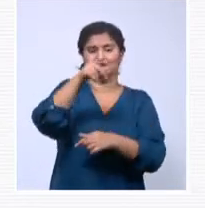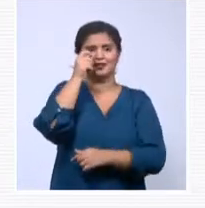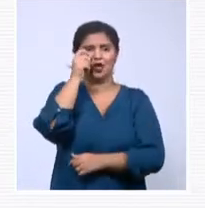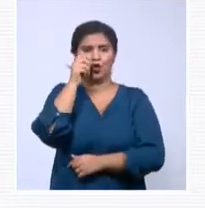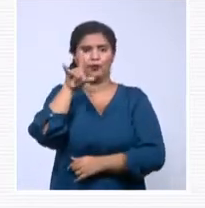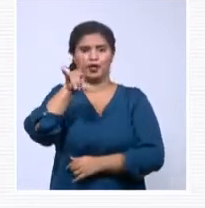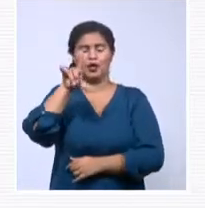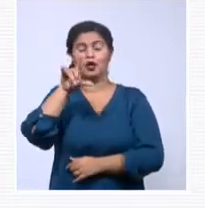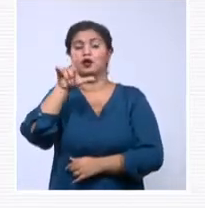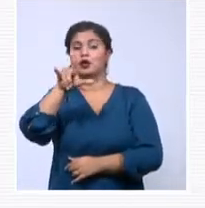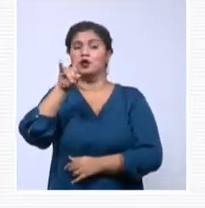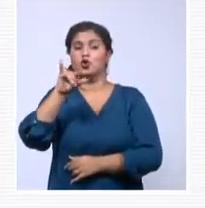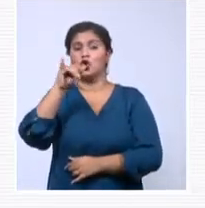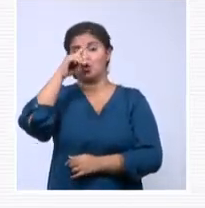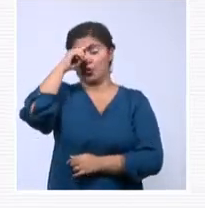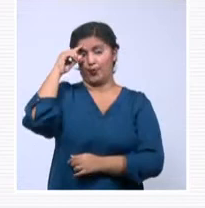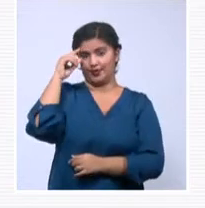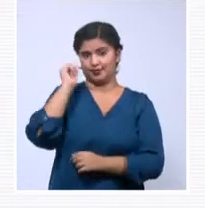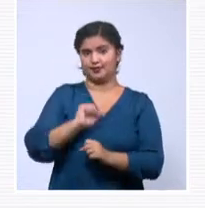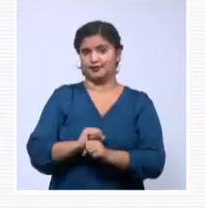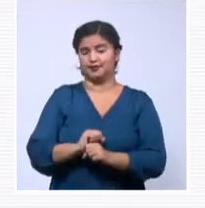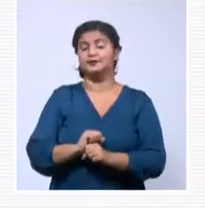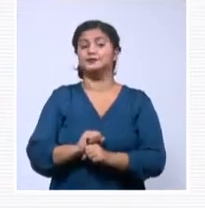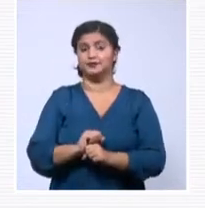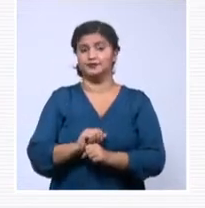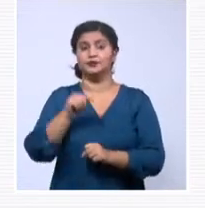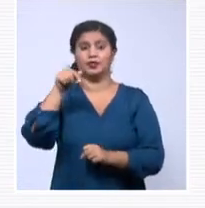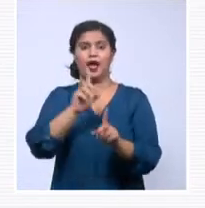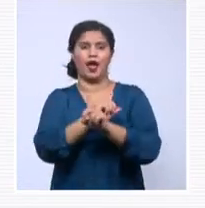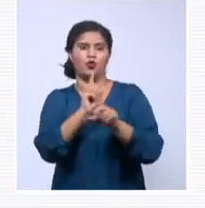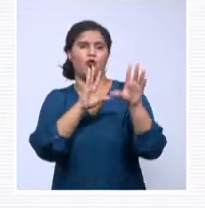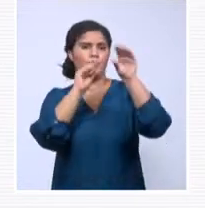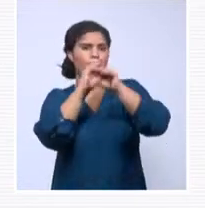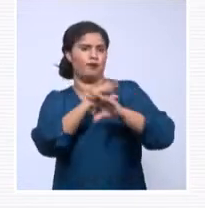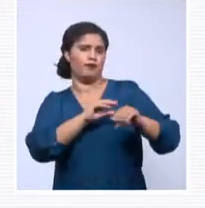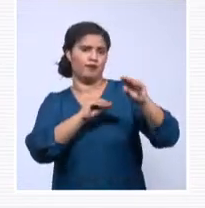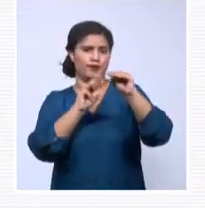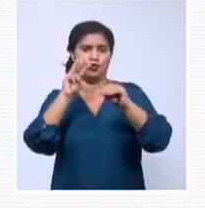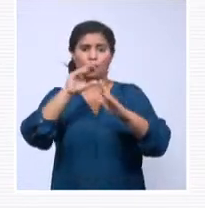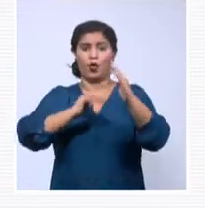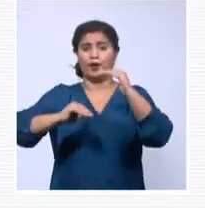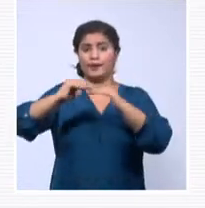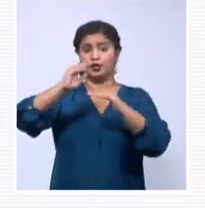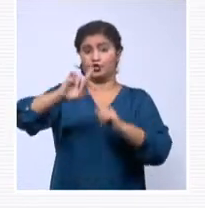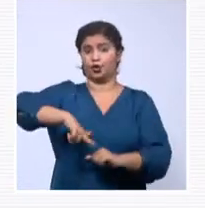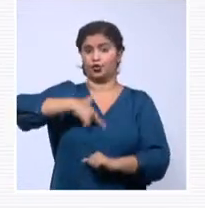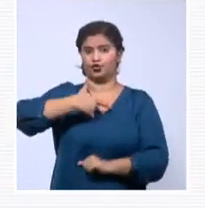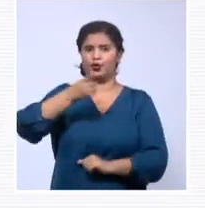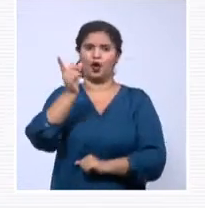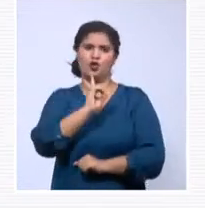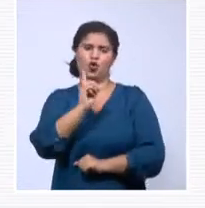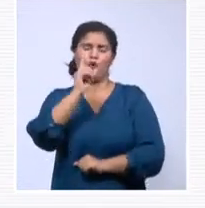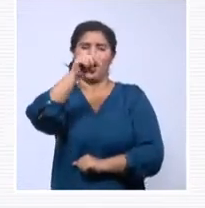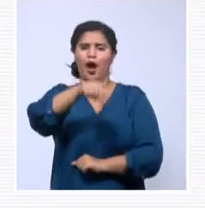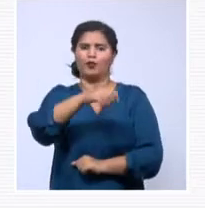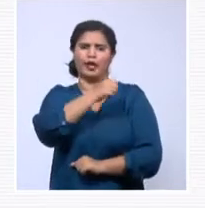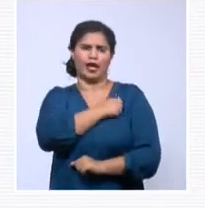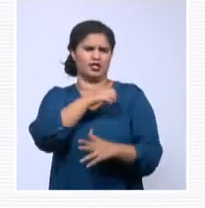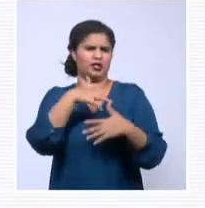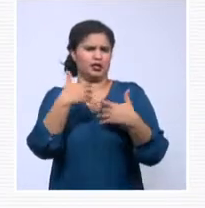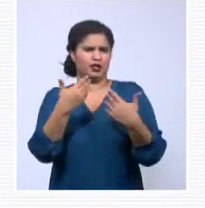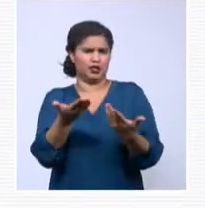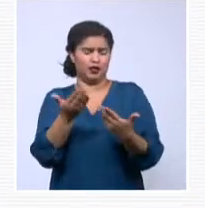mundo. Ya no van a hablar con el ministro de Cultura, ya no va a ser así. Lo que necesitan decir